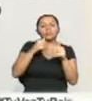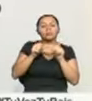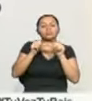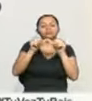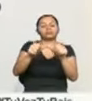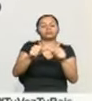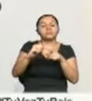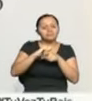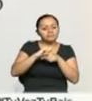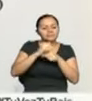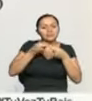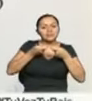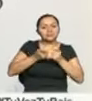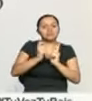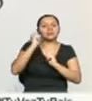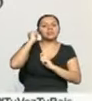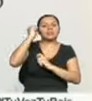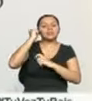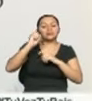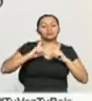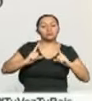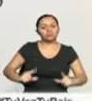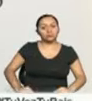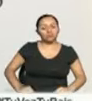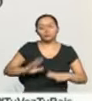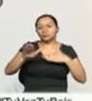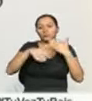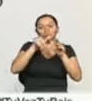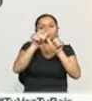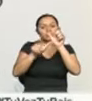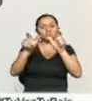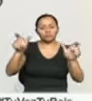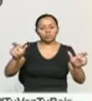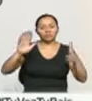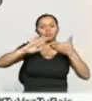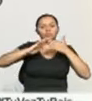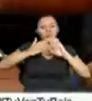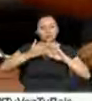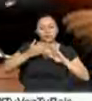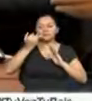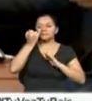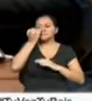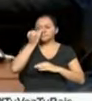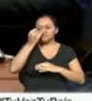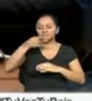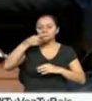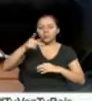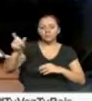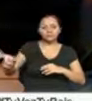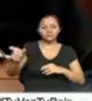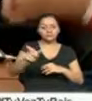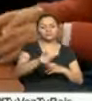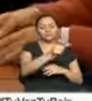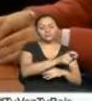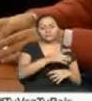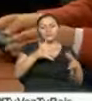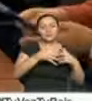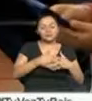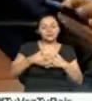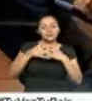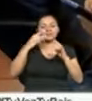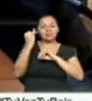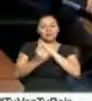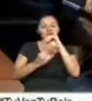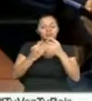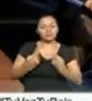y exigibilidad del derecho a la salud de todas las personas, comunidades, pueblos, nacionalidades y de las personas extranjeras que residen en